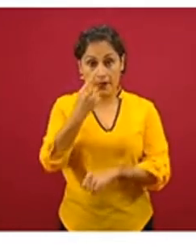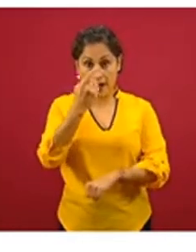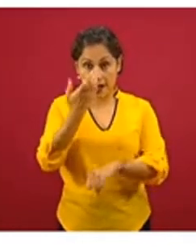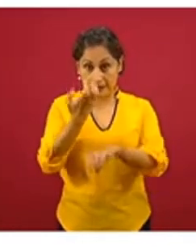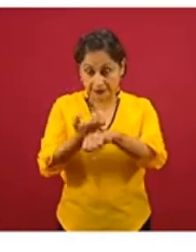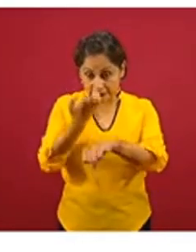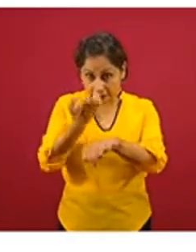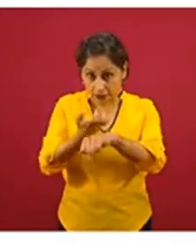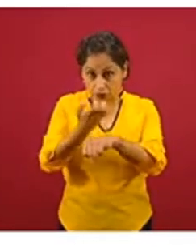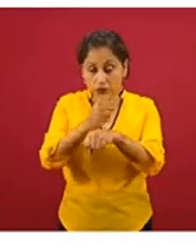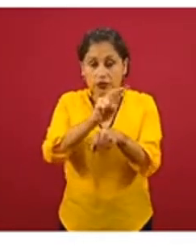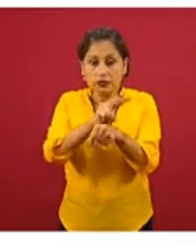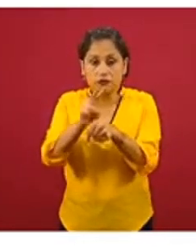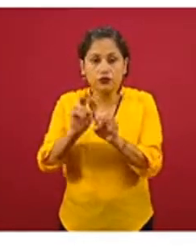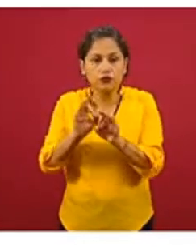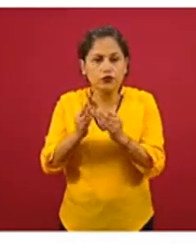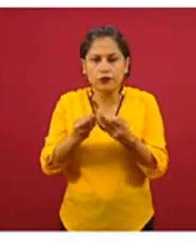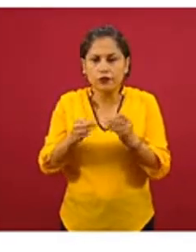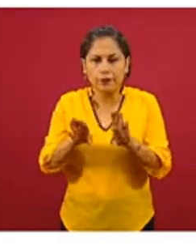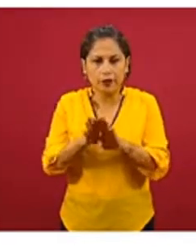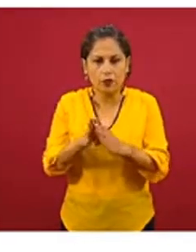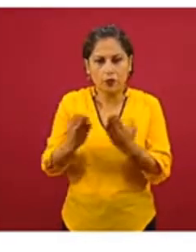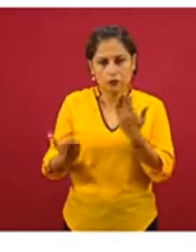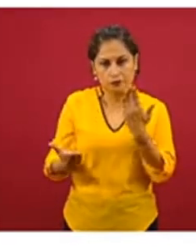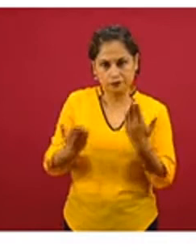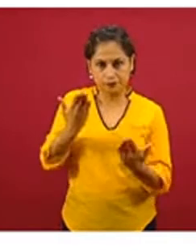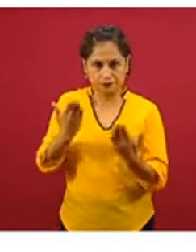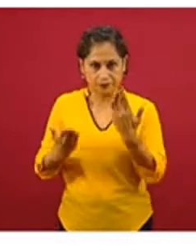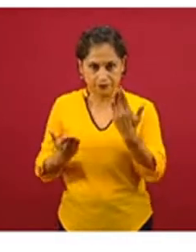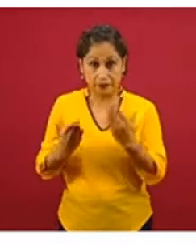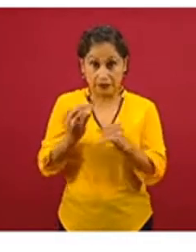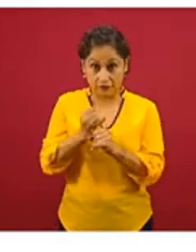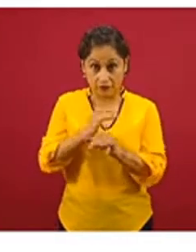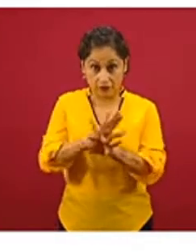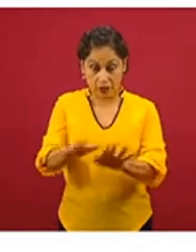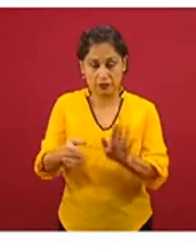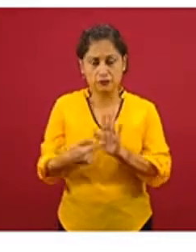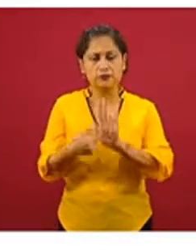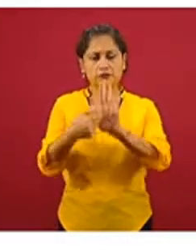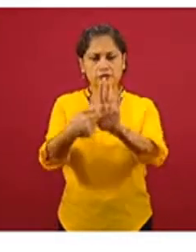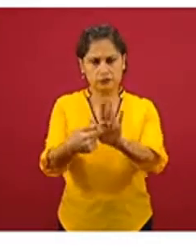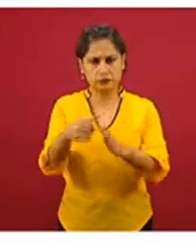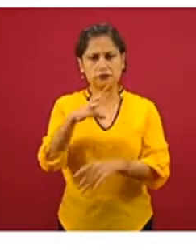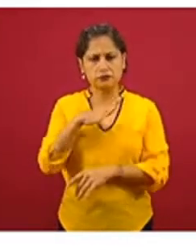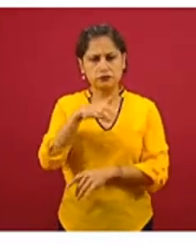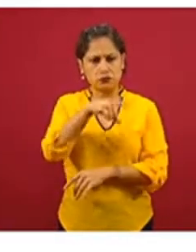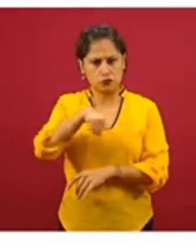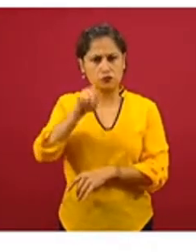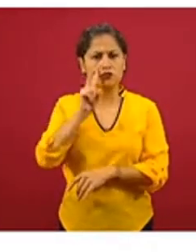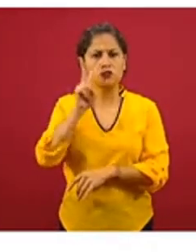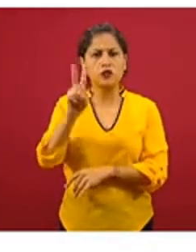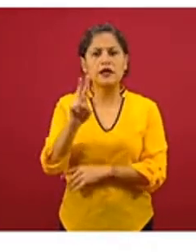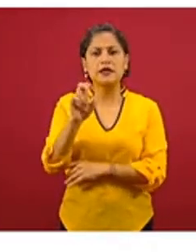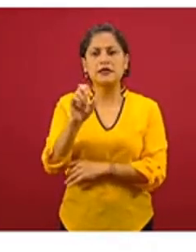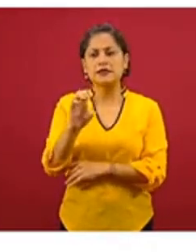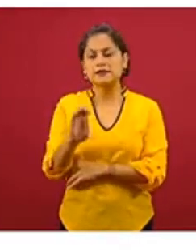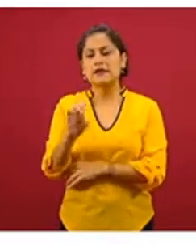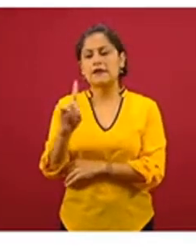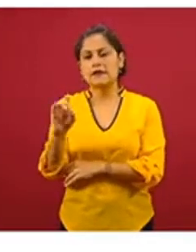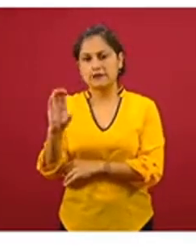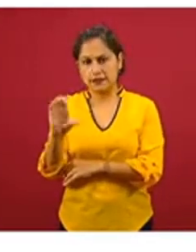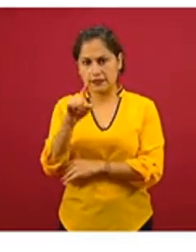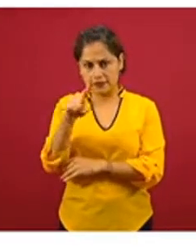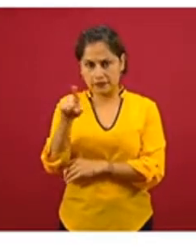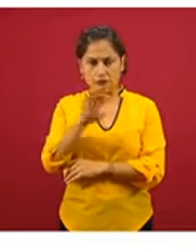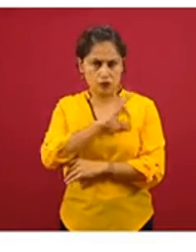vecino país del norte, y esta información la pueden ustedes verificar y encontrar en el CDC. Ellos